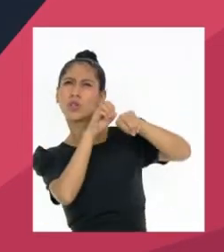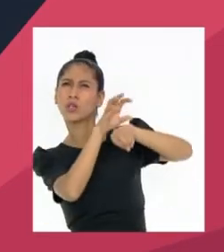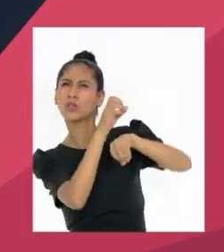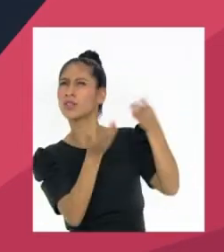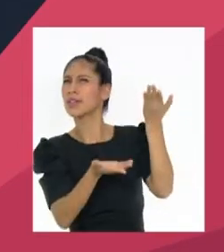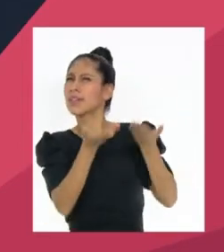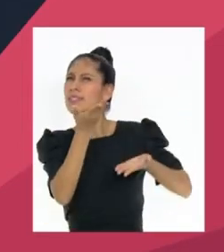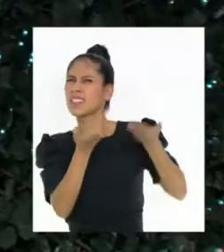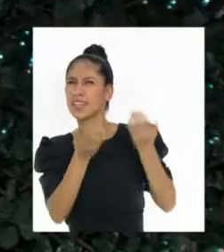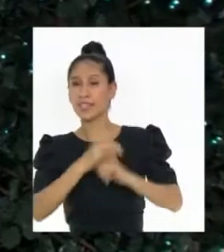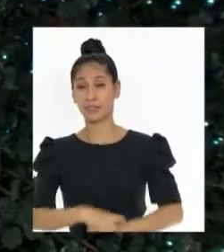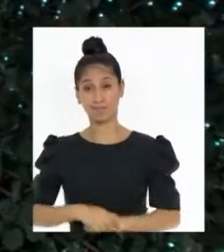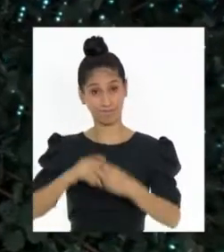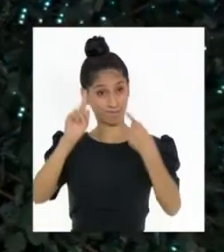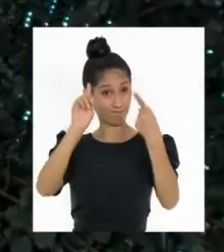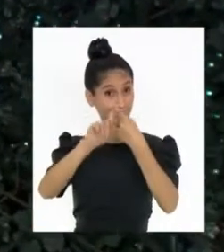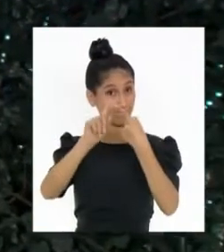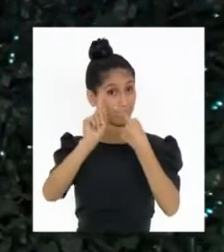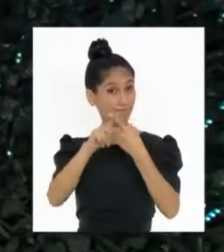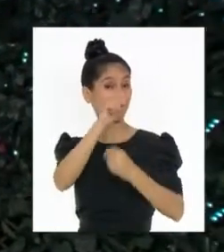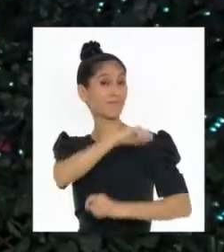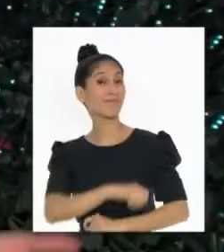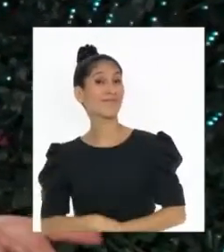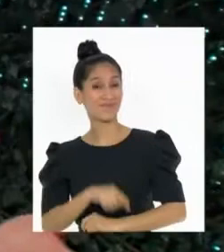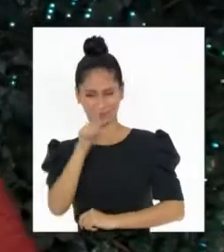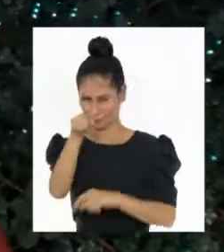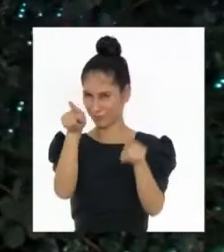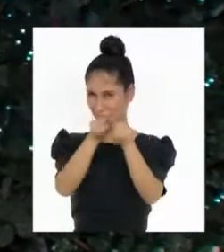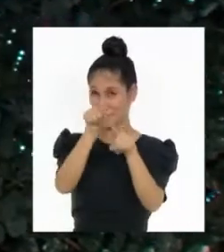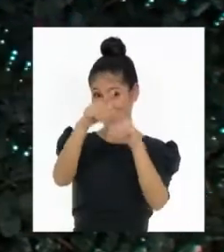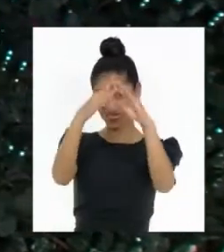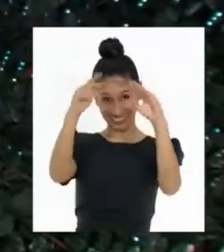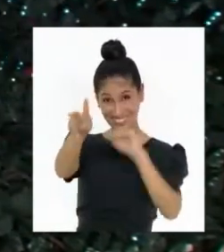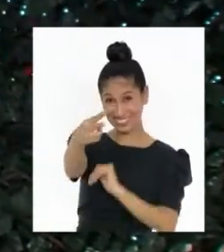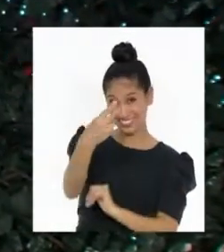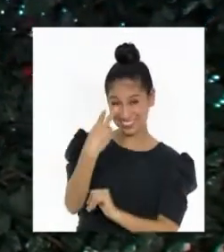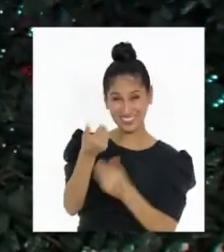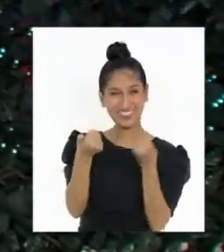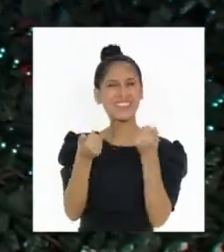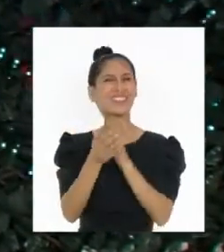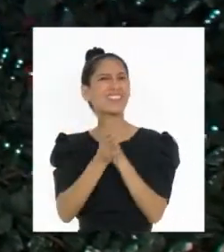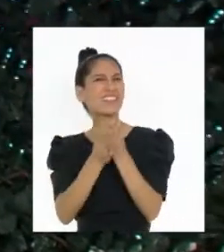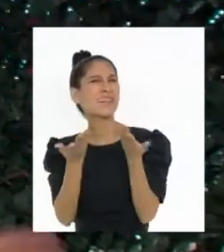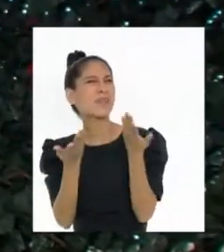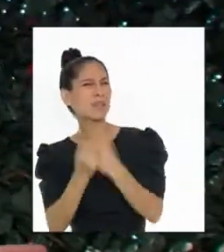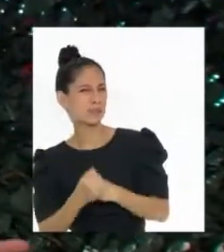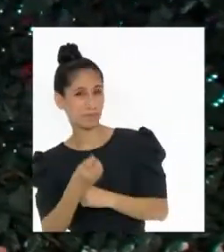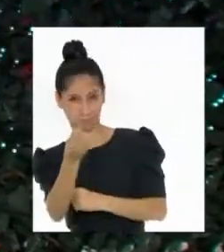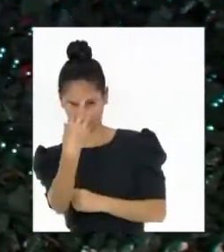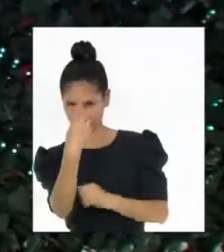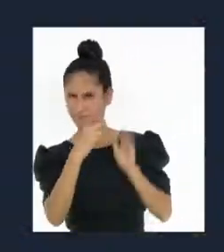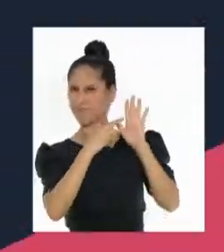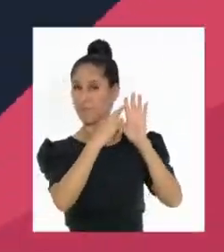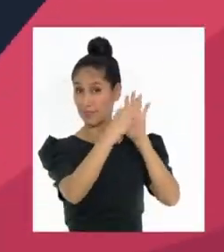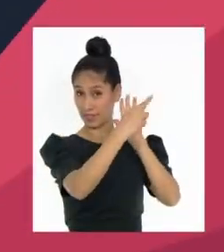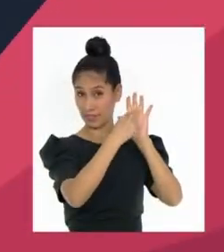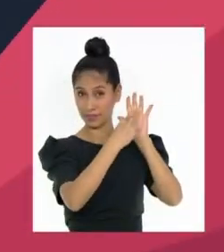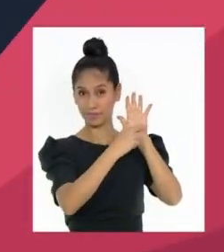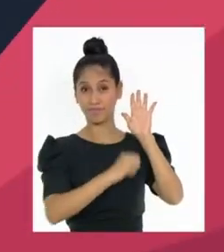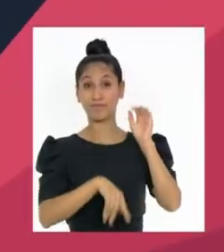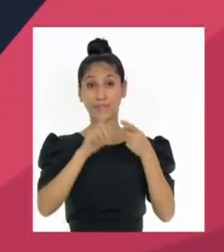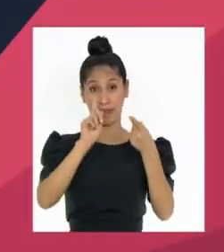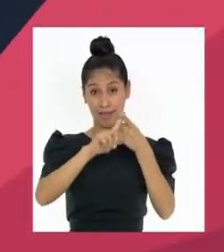recomendarías? Tú también en tu casa puedes ayudarnos. Estas son las opciones.